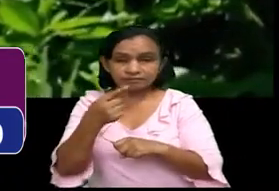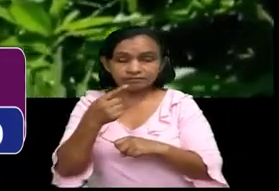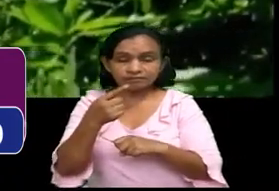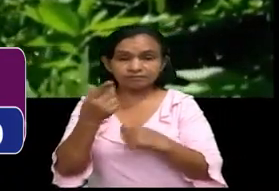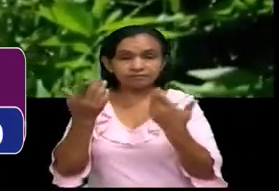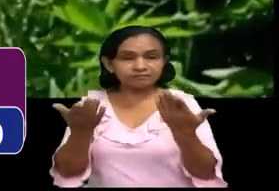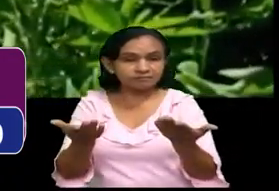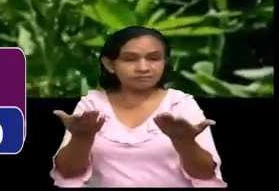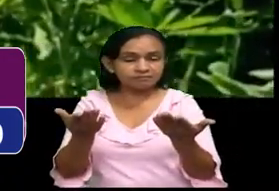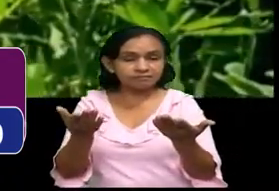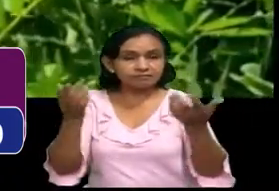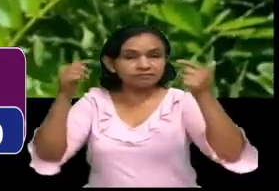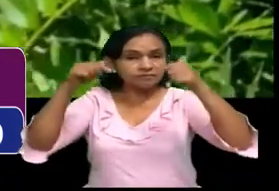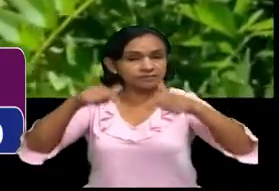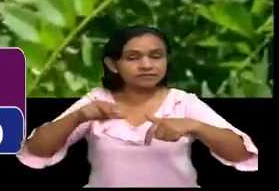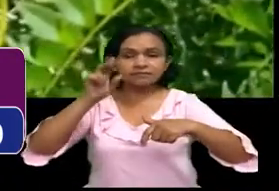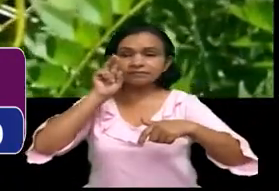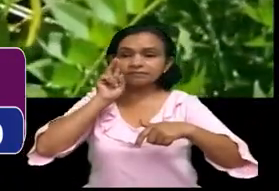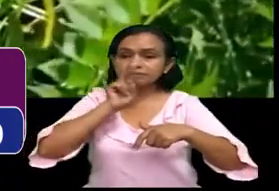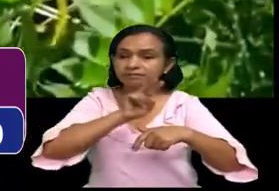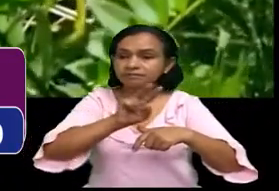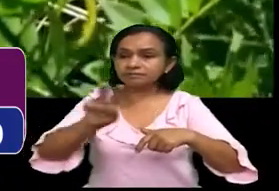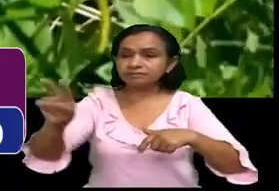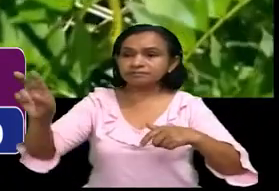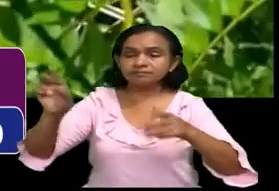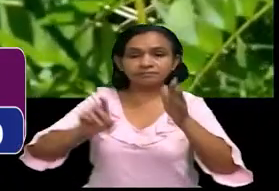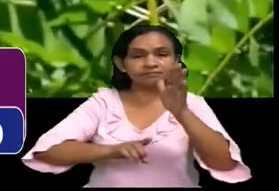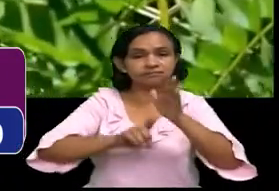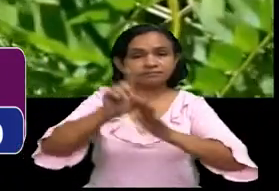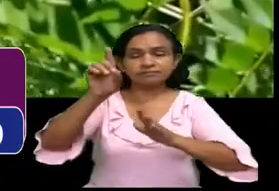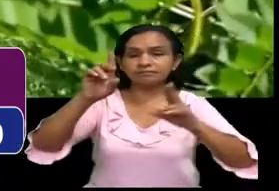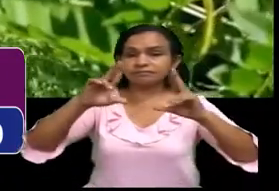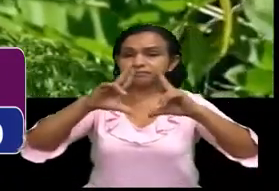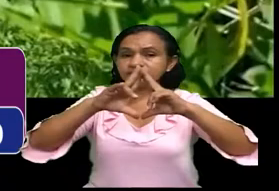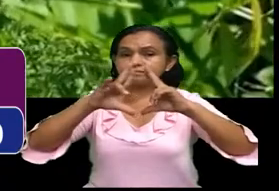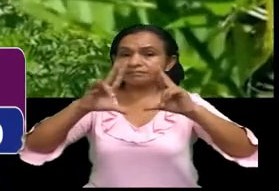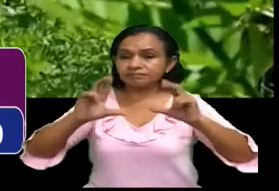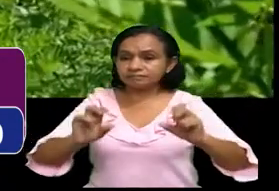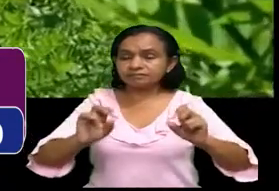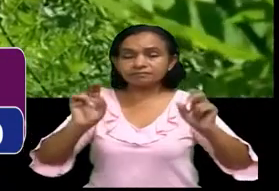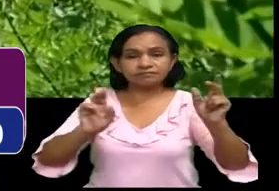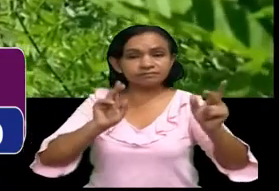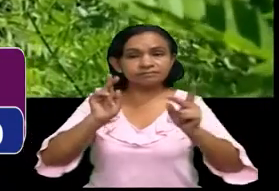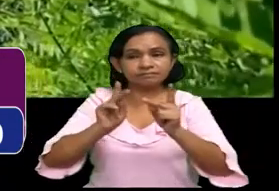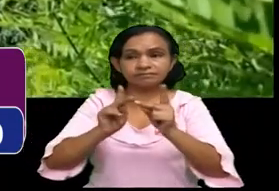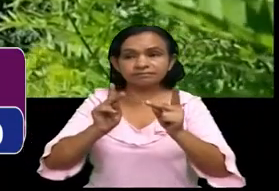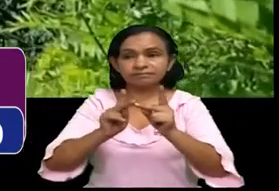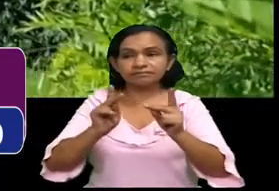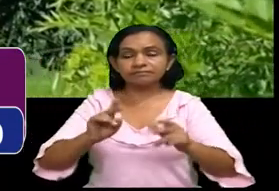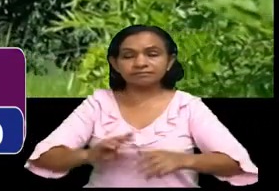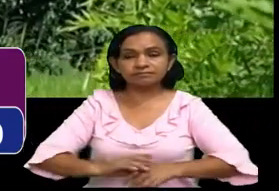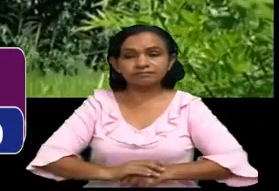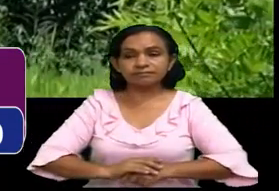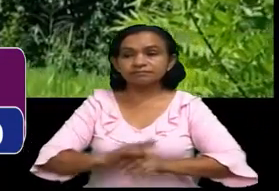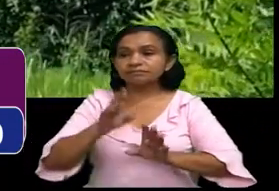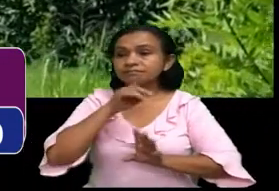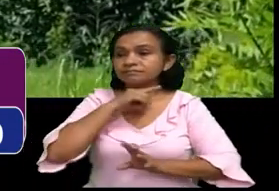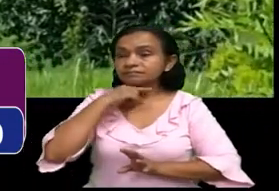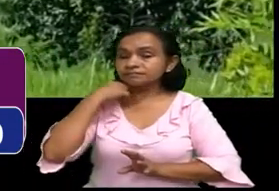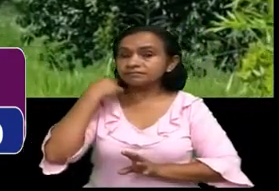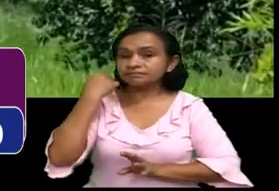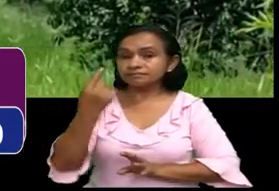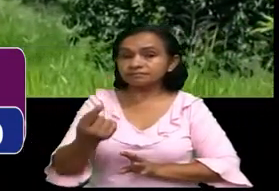es. En este caso hemos visto también un desarrollo en todo el país en esa... Totalmente, y la verdad es